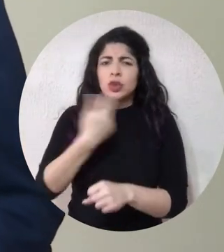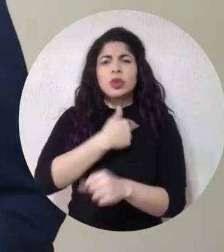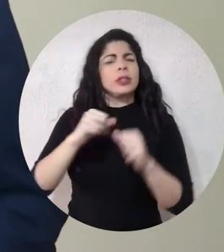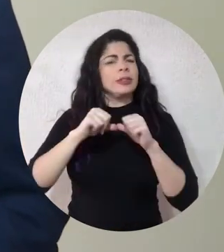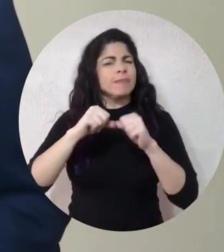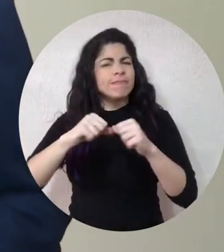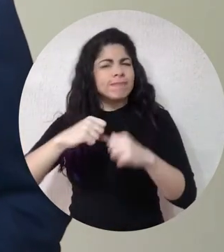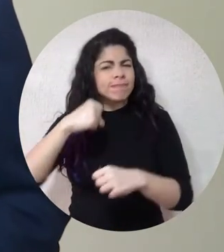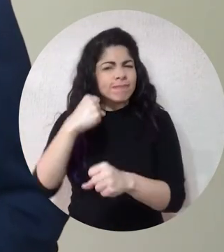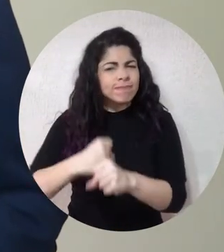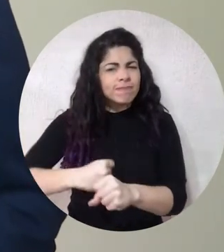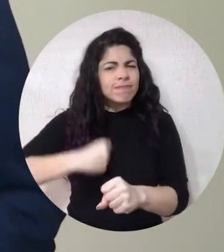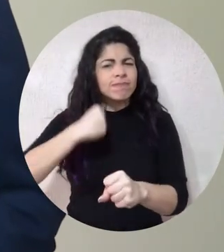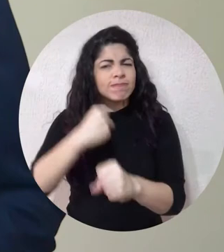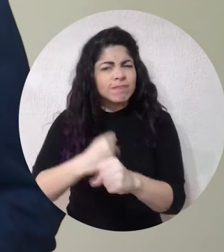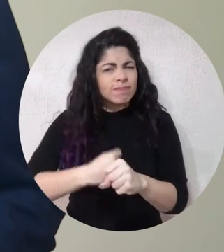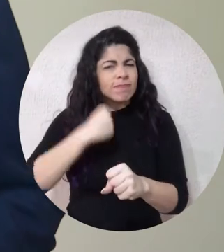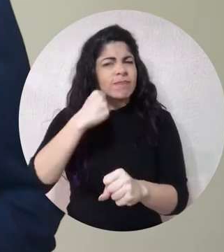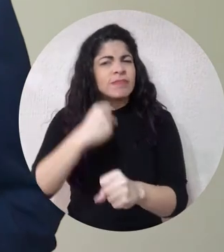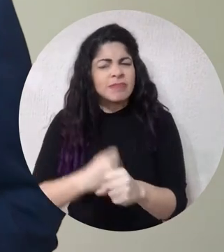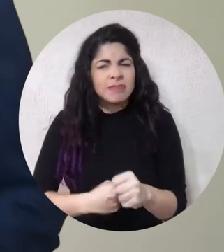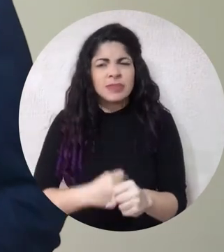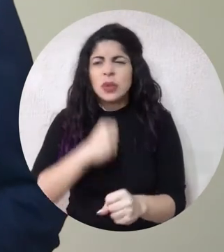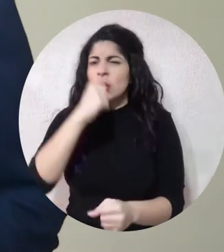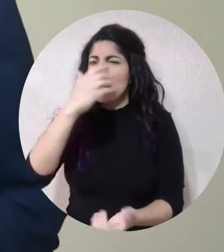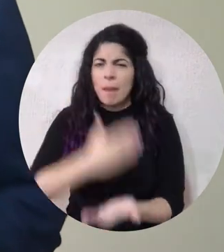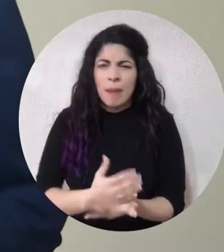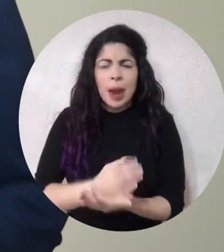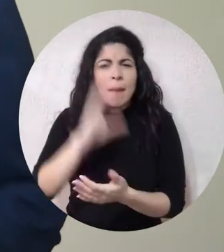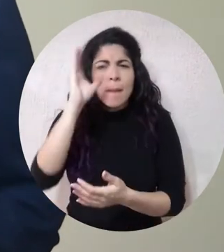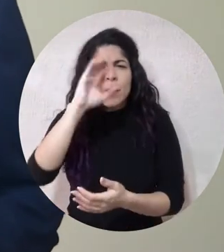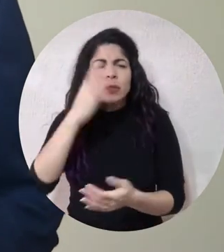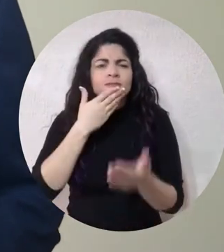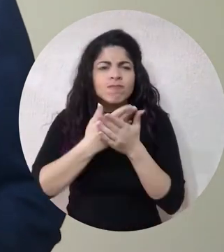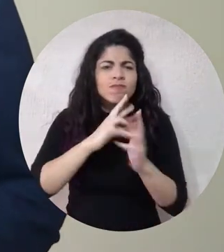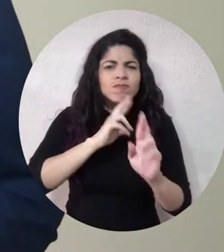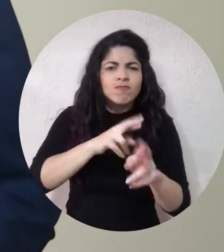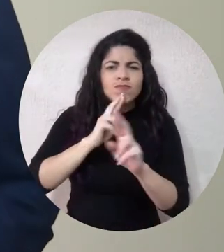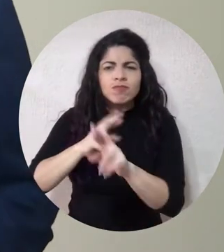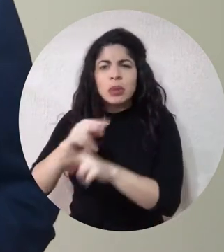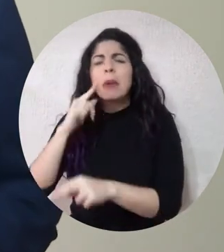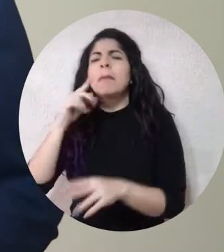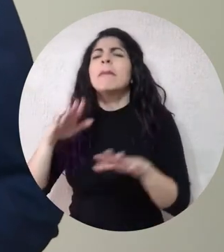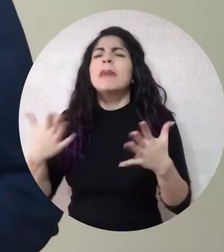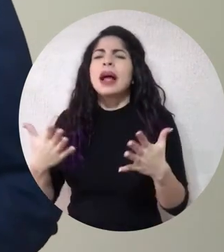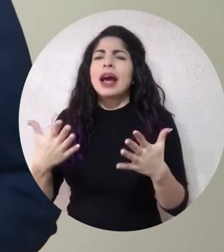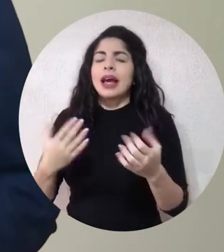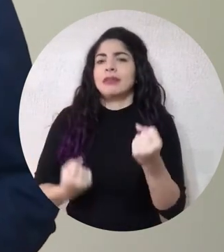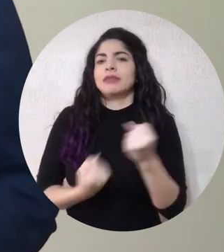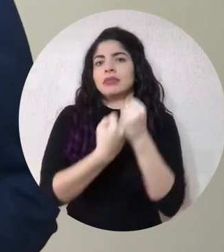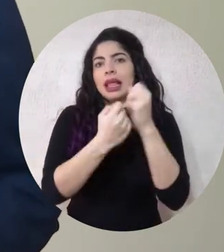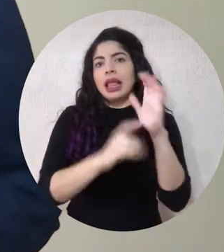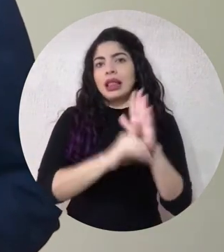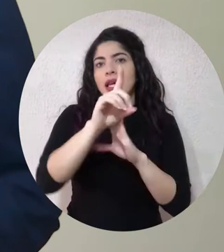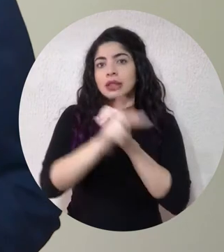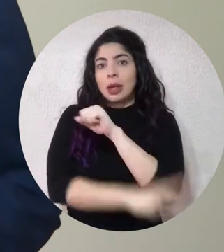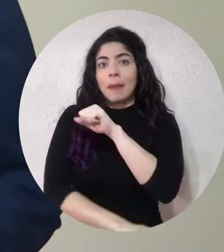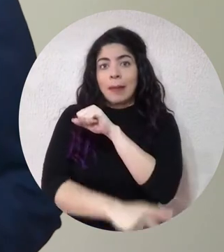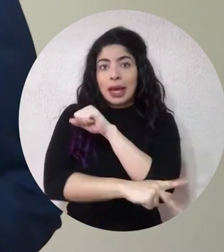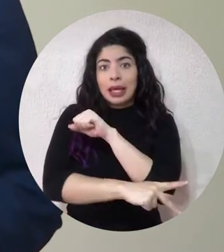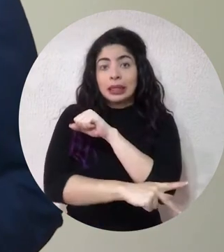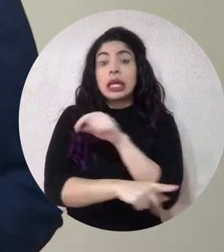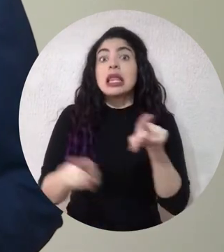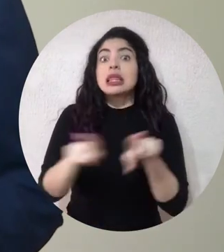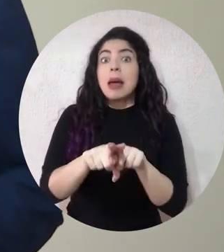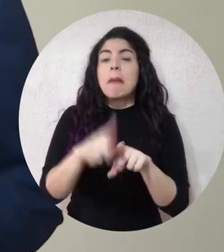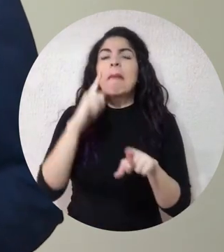Les garantizo que continuaremos trabajando de manera incansable y efectiva para impulsar el desarrollo